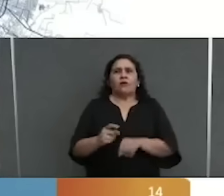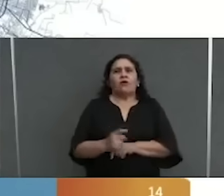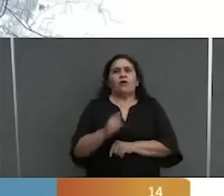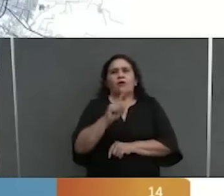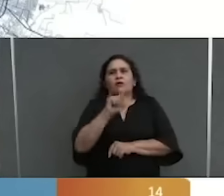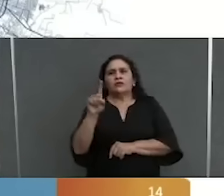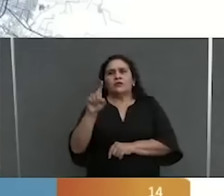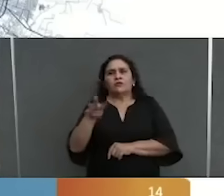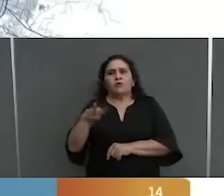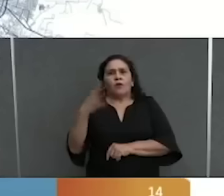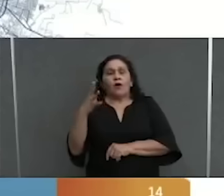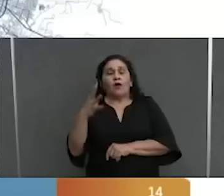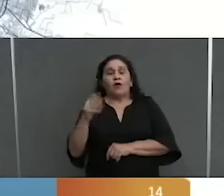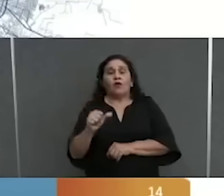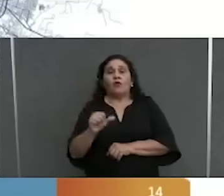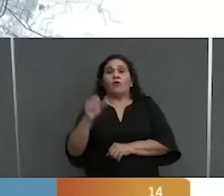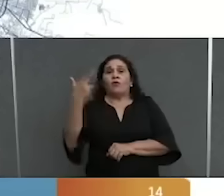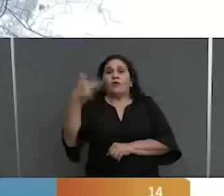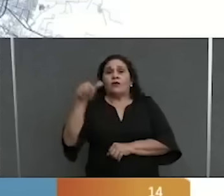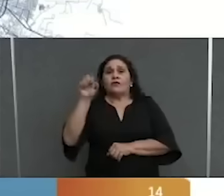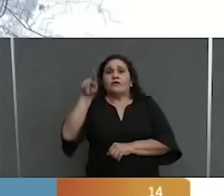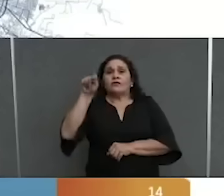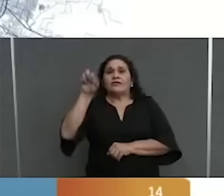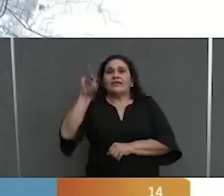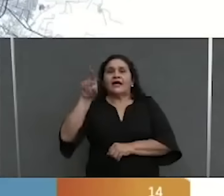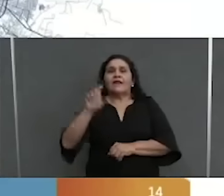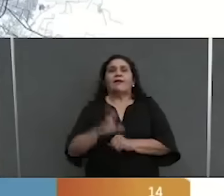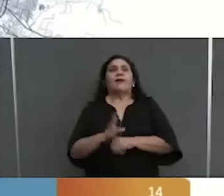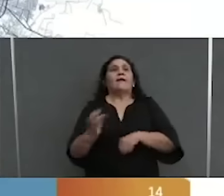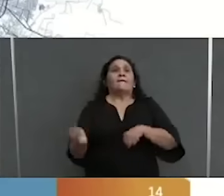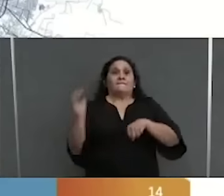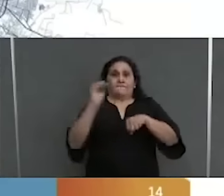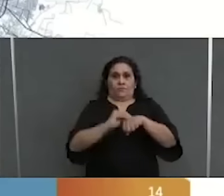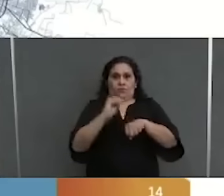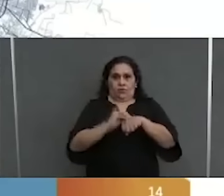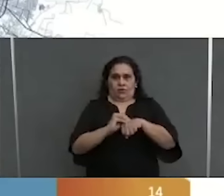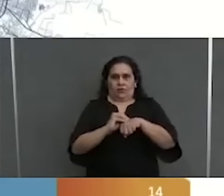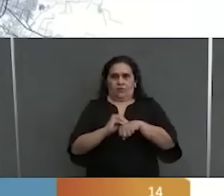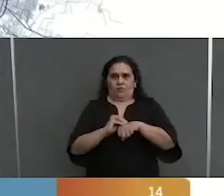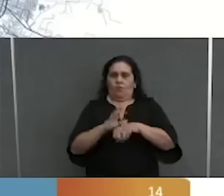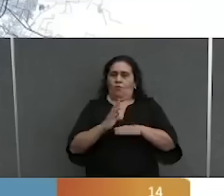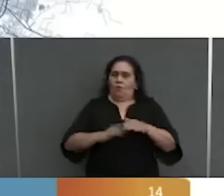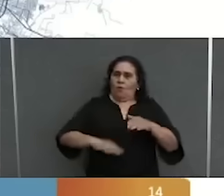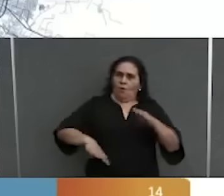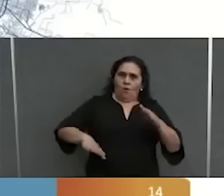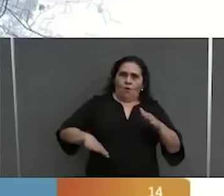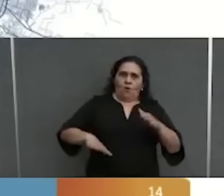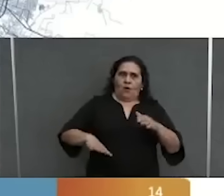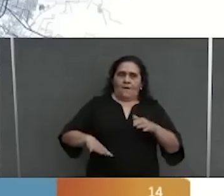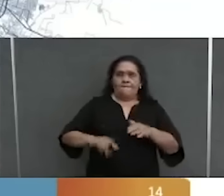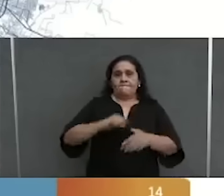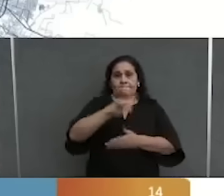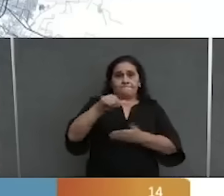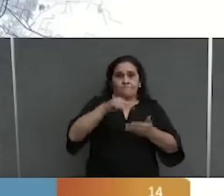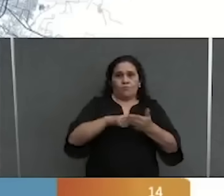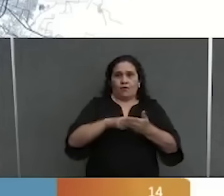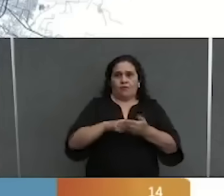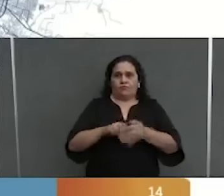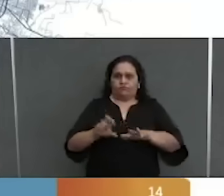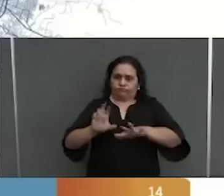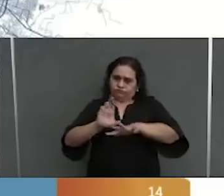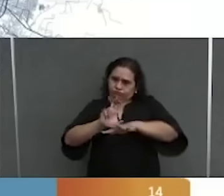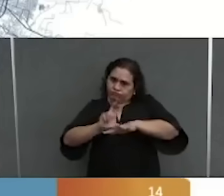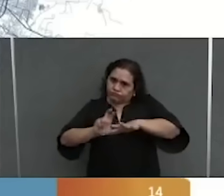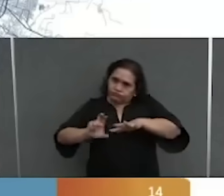donde ellos van a ser una estación multimodal del Tren Maya, porque también logramos gestionar con el presidente que el